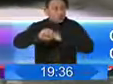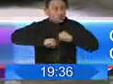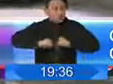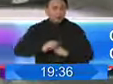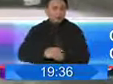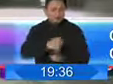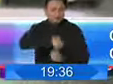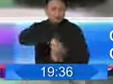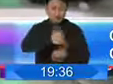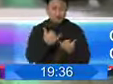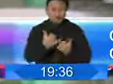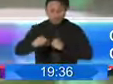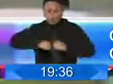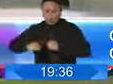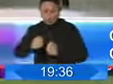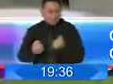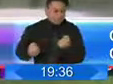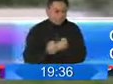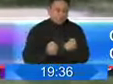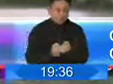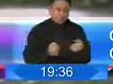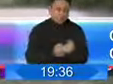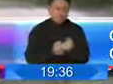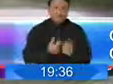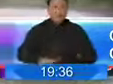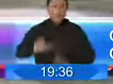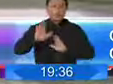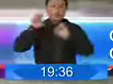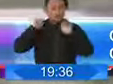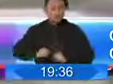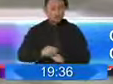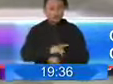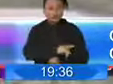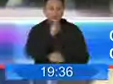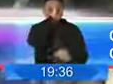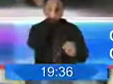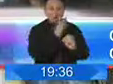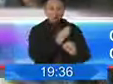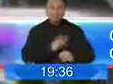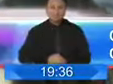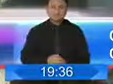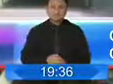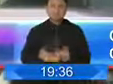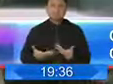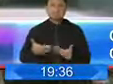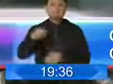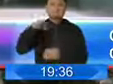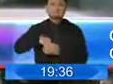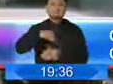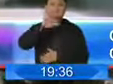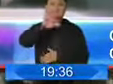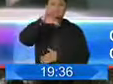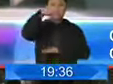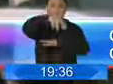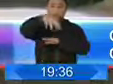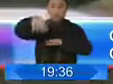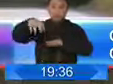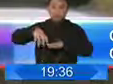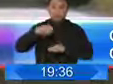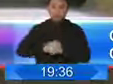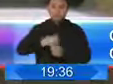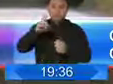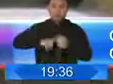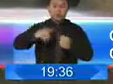todo nuestro trabajo, todo nuestro compromiso, toda nuestra dedicación. La colecta se realiza en 5 ciudades de escala nacional: